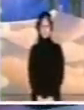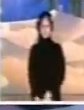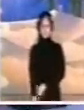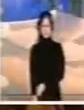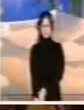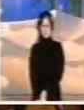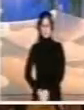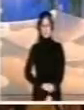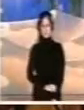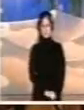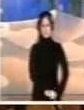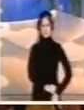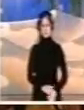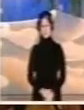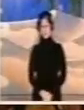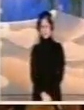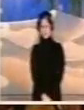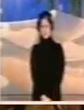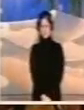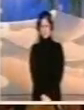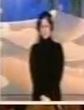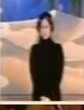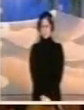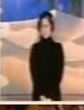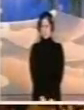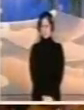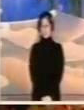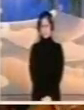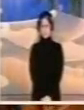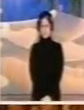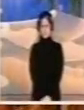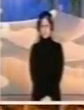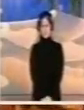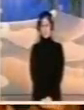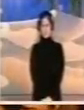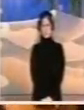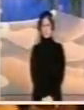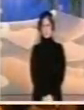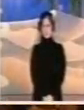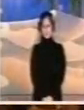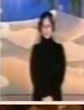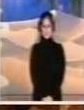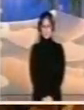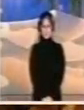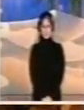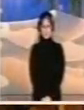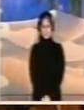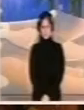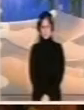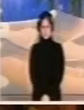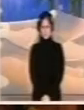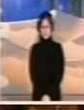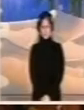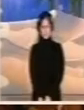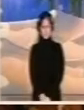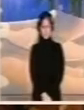ruido, y poco a poco se han ido abriendo hueco y quedándose ya a formar parte de esa gran familia murguera de Canarias.